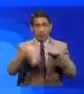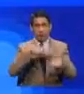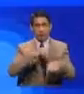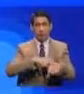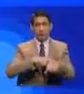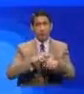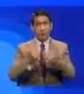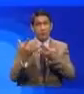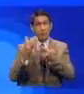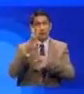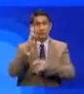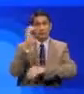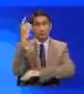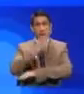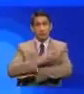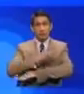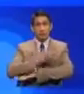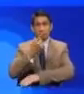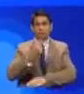de 60 días.